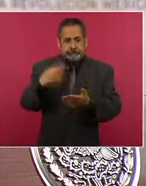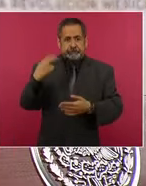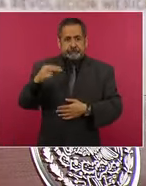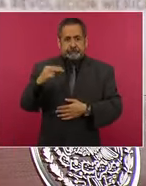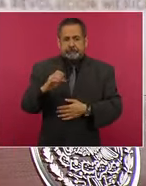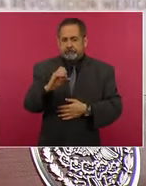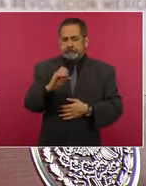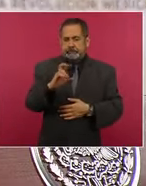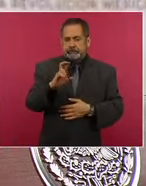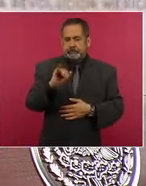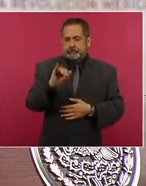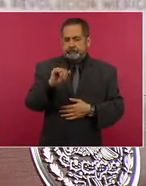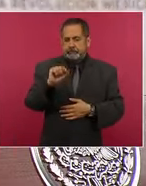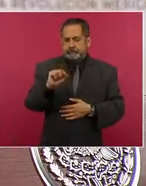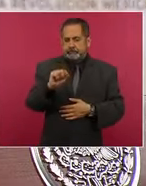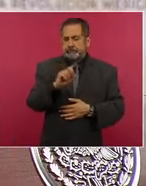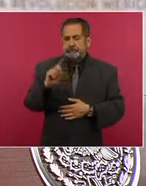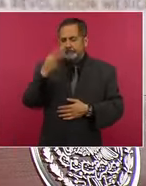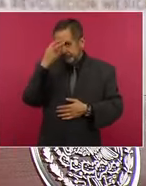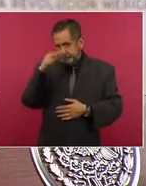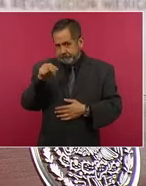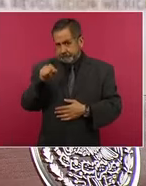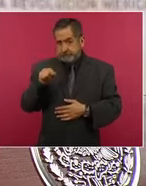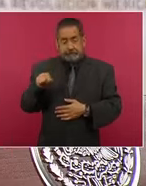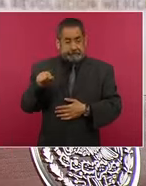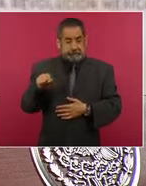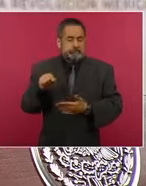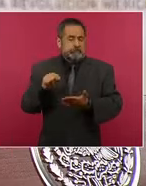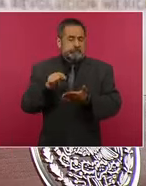La crisis de México,